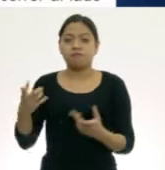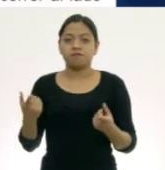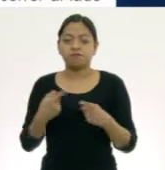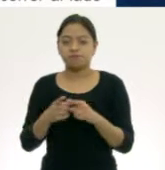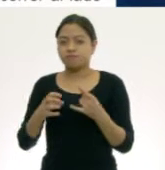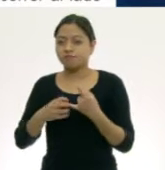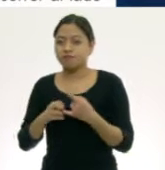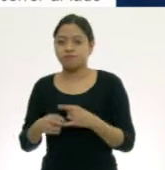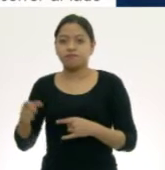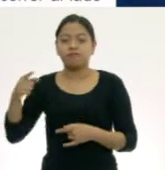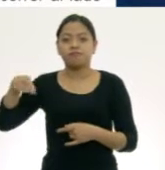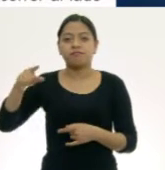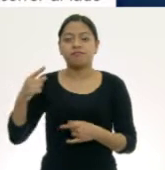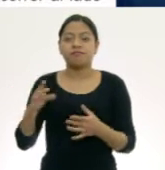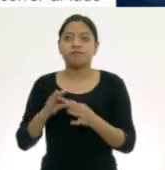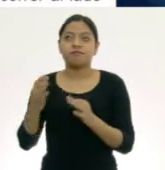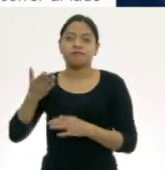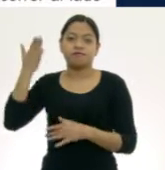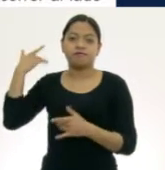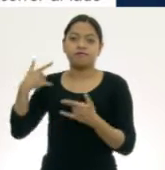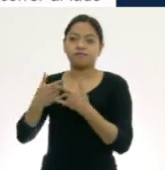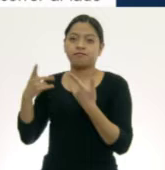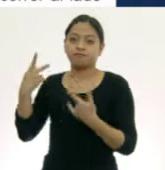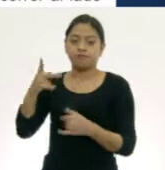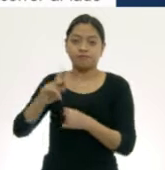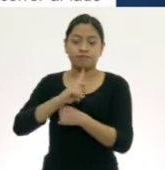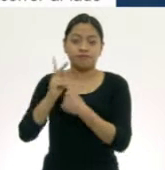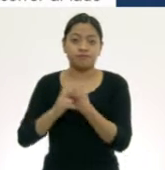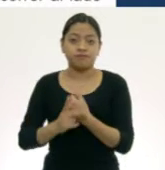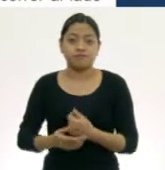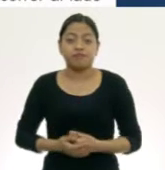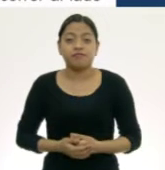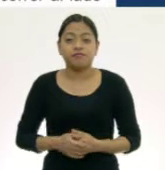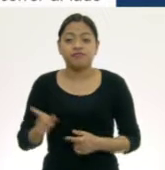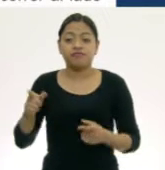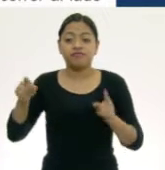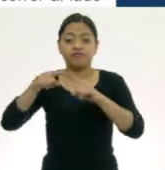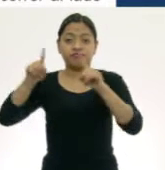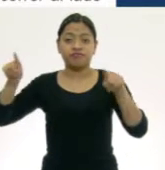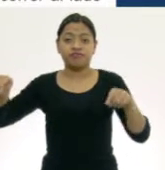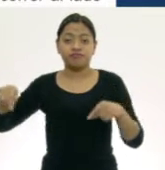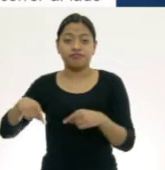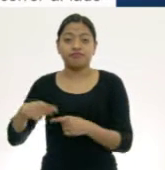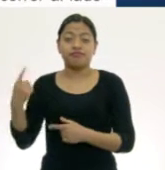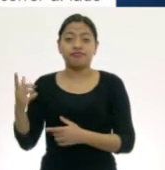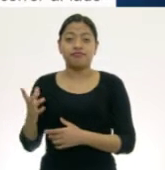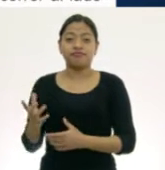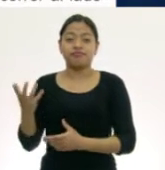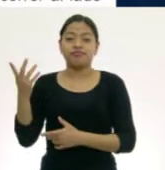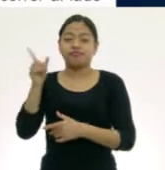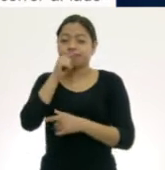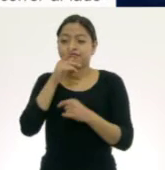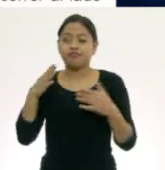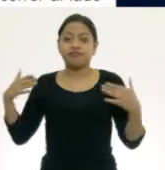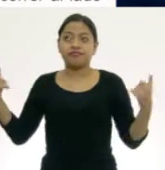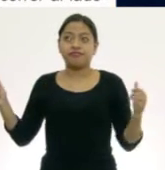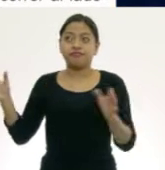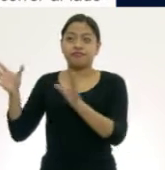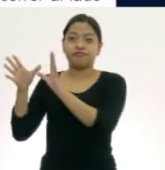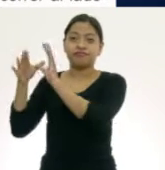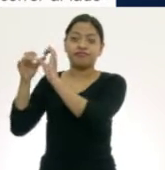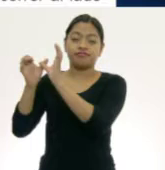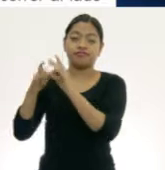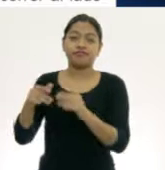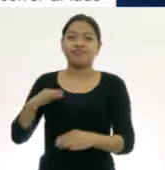hablando del expreso de Pekín. Huertas que contenían enormes jaulas con pájaros traídos de todo el mundo,